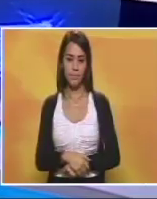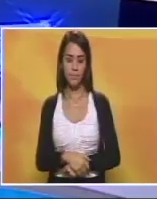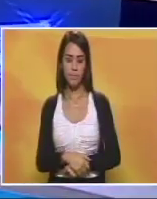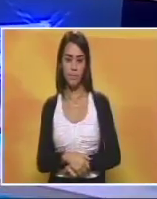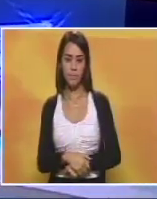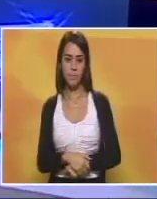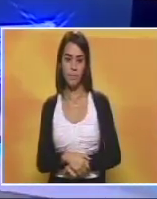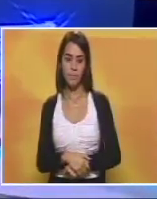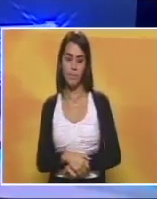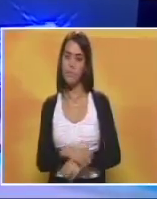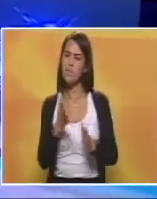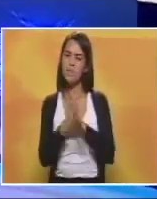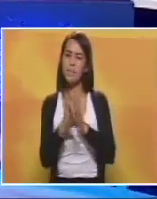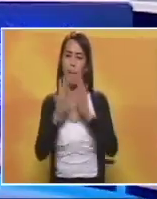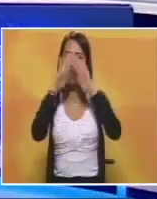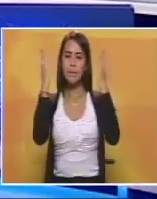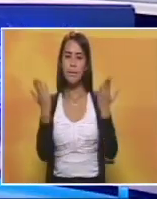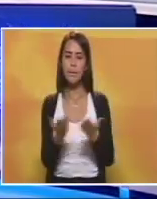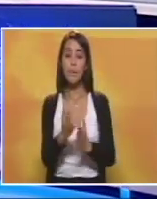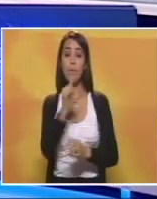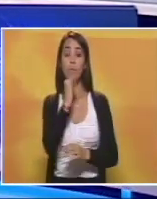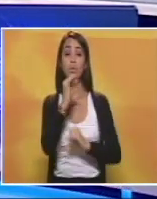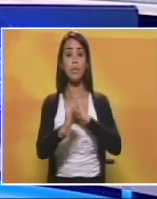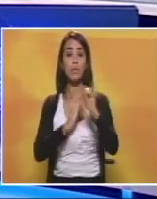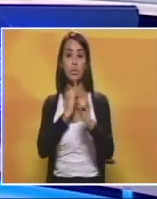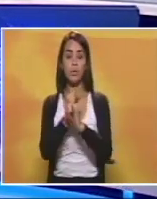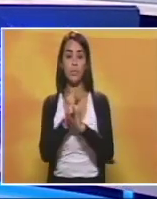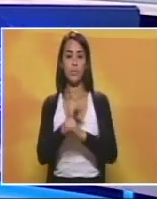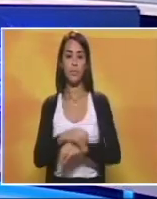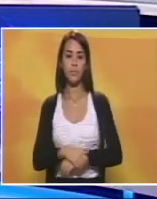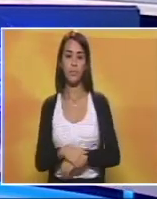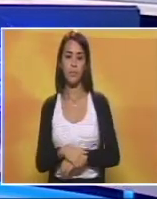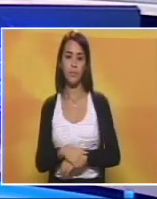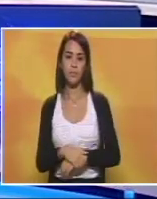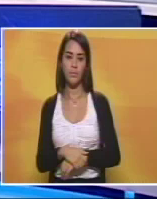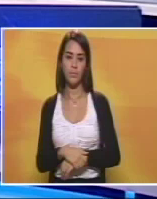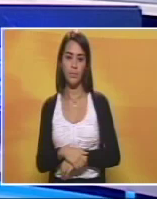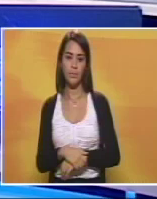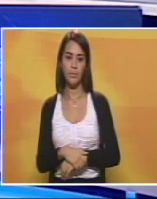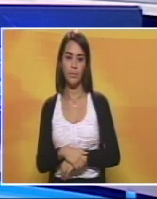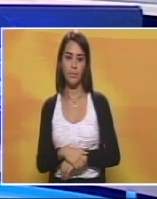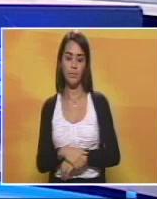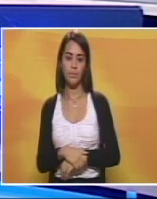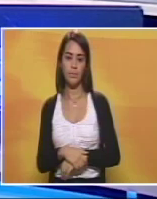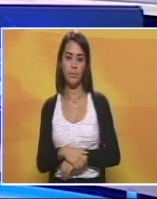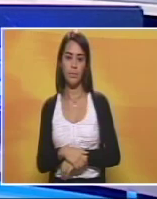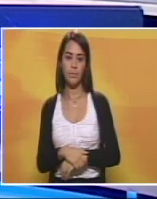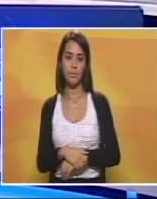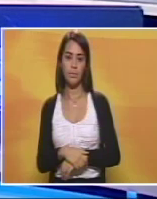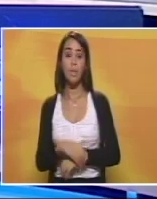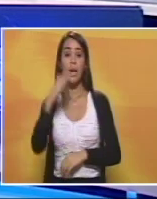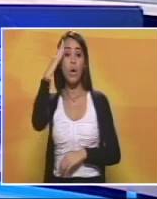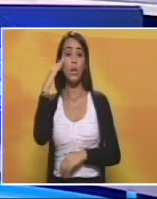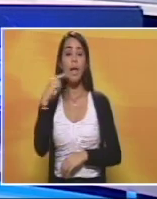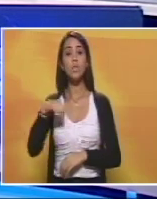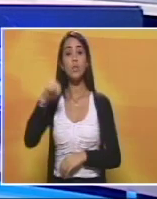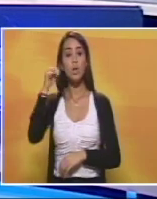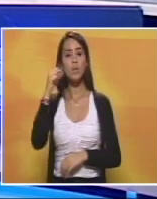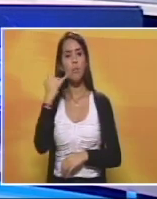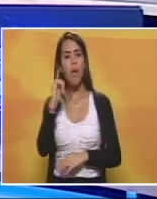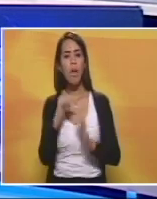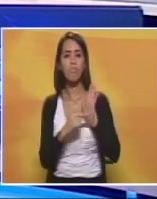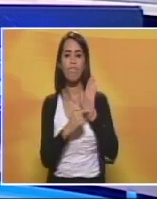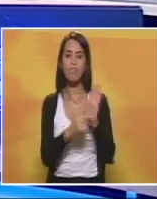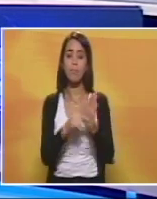inmediato iniciamos el recorrido por las notas internacionales en lo que pasa en el mundo así es milagro lo hacemos en corear el norte donde se tiene previsto mostrar